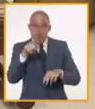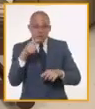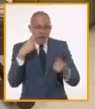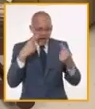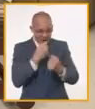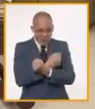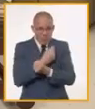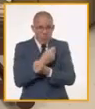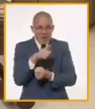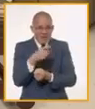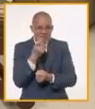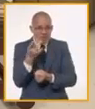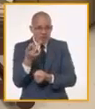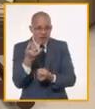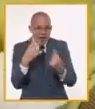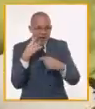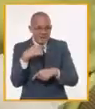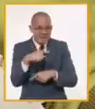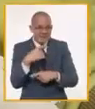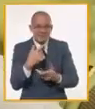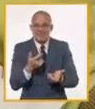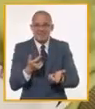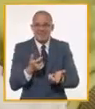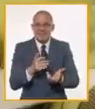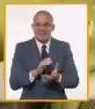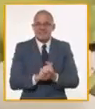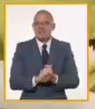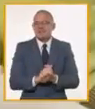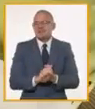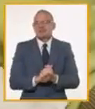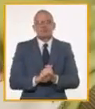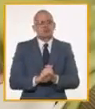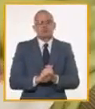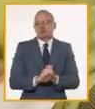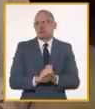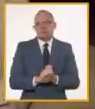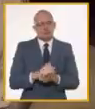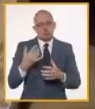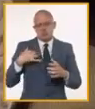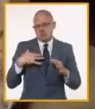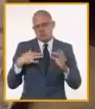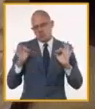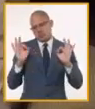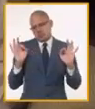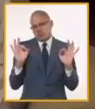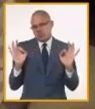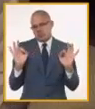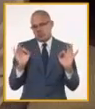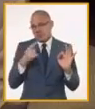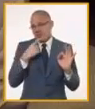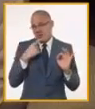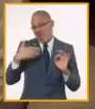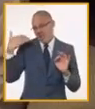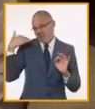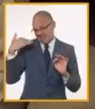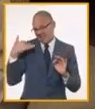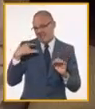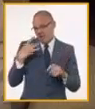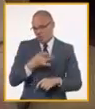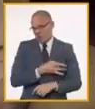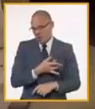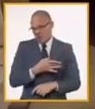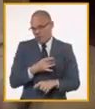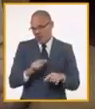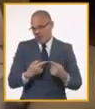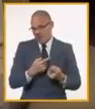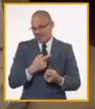Dicen que uno, después de cierta edad, si se levanta y no le duele nada es porque está muerto. A mí lo único que me dolía, hasta se me ha quitado es